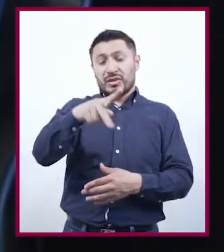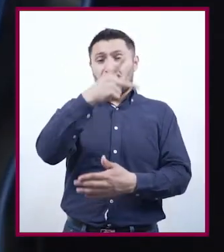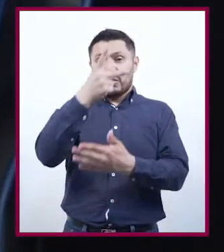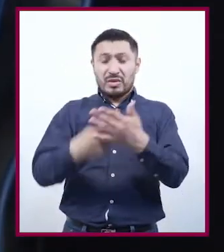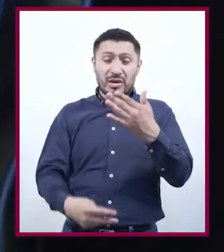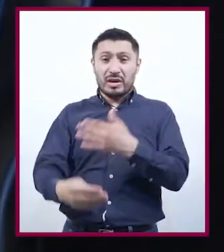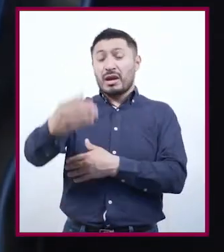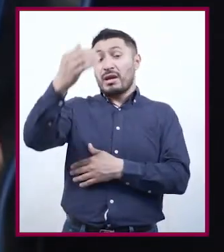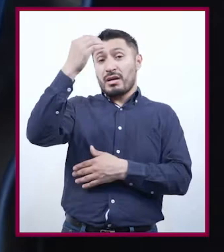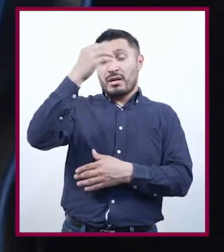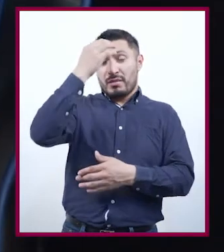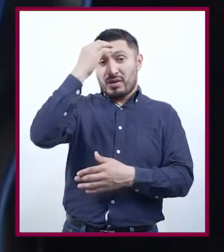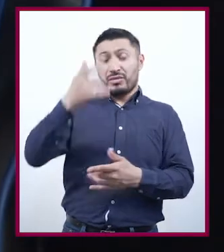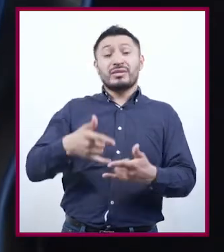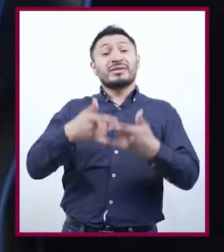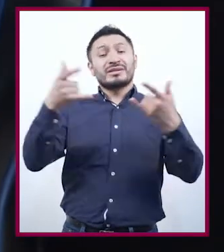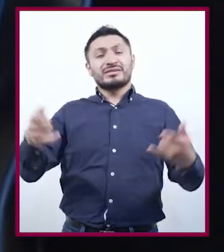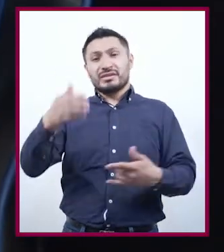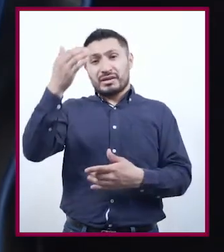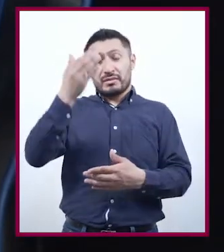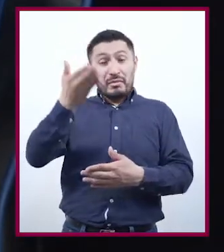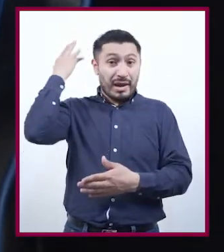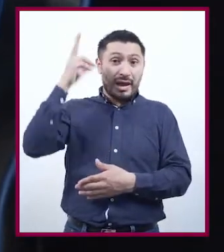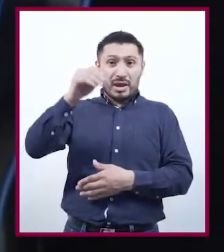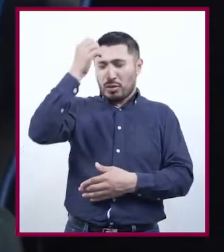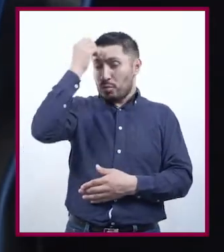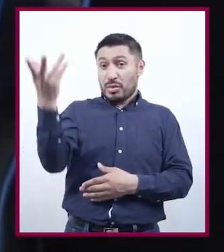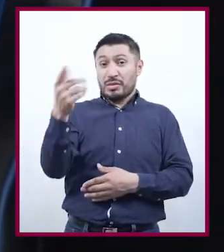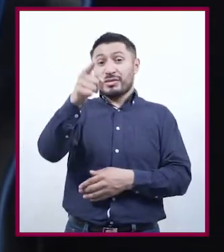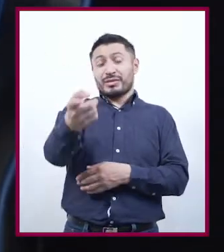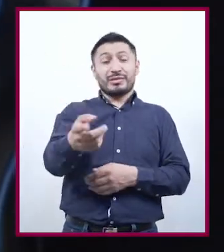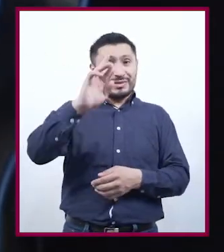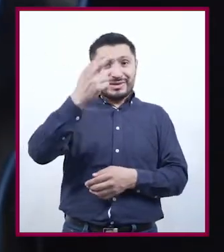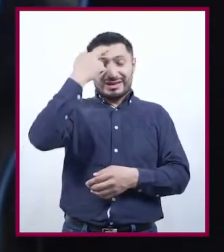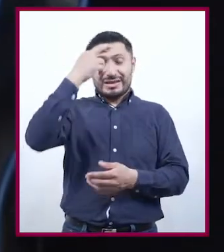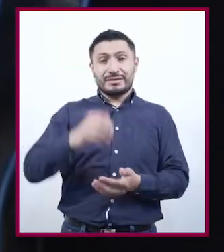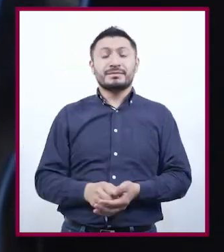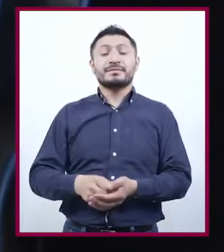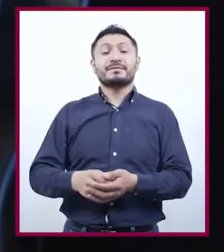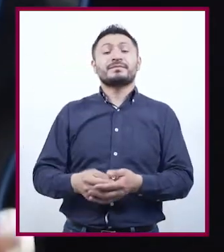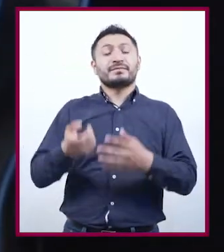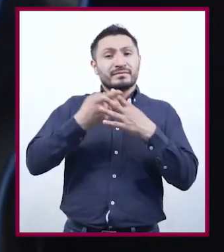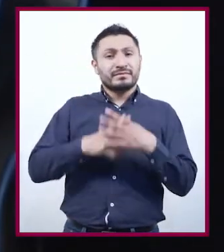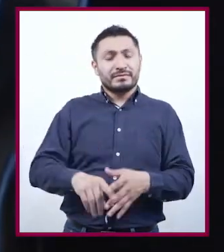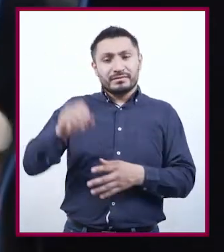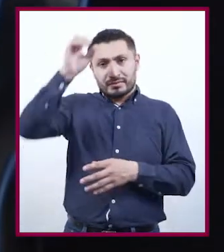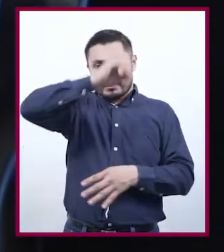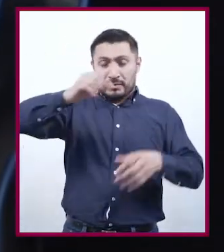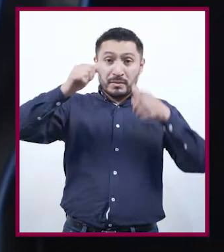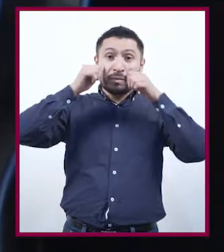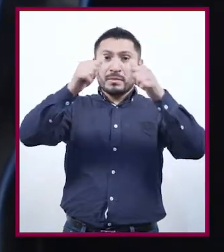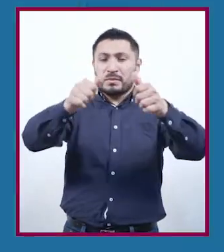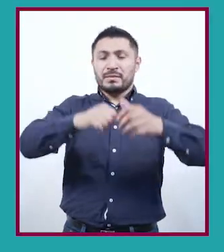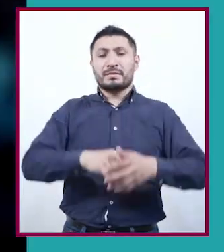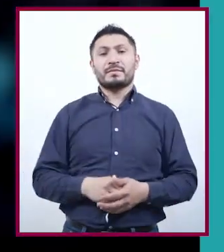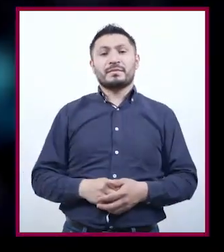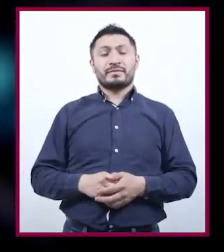de Conciencia Histórica. El pasado no ha pasado, conéctate. Para empezar, escuchamos tu opinión.